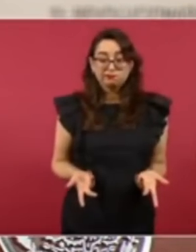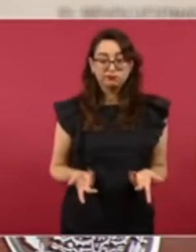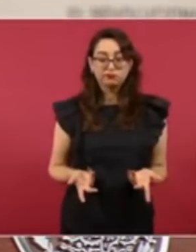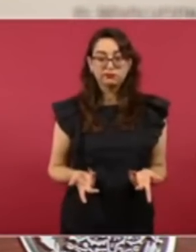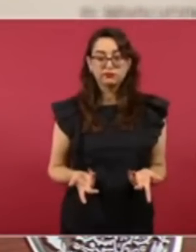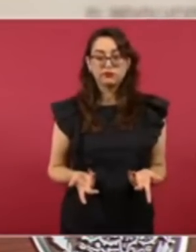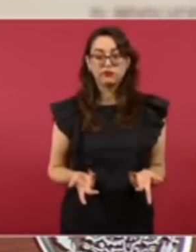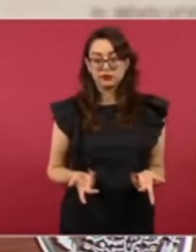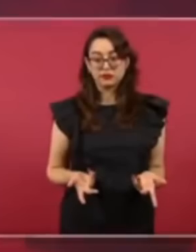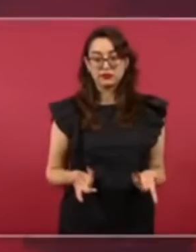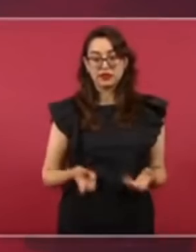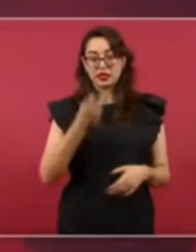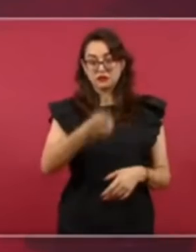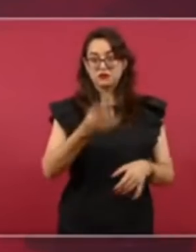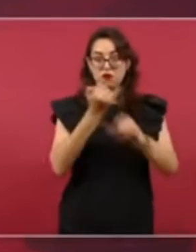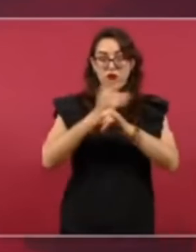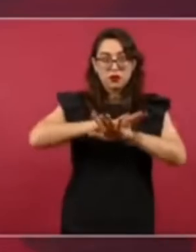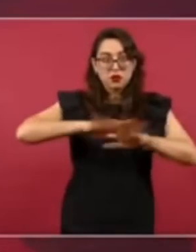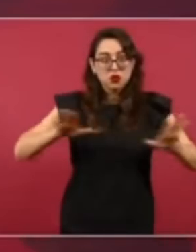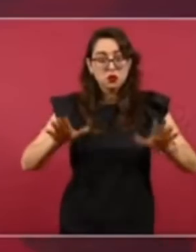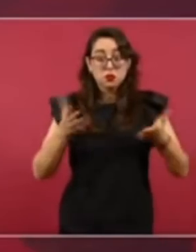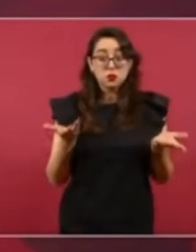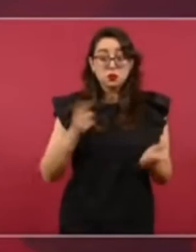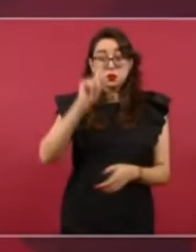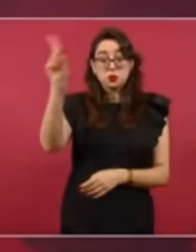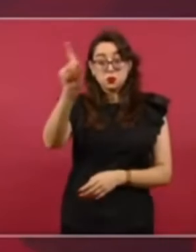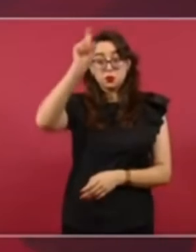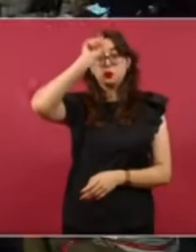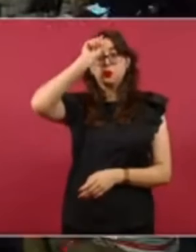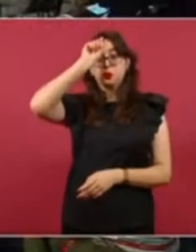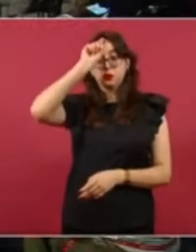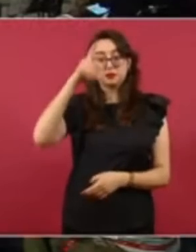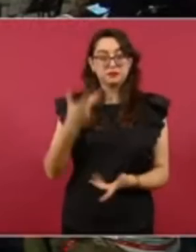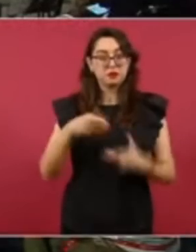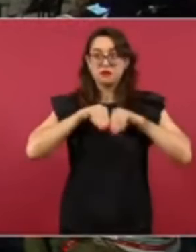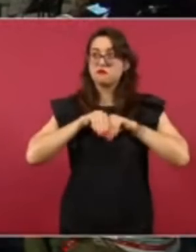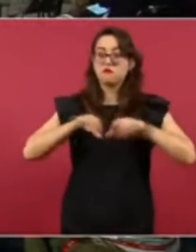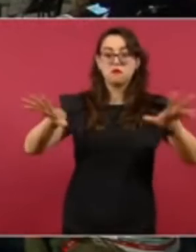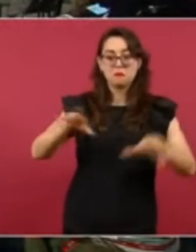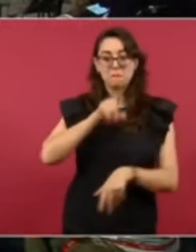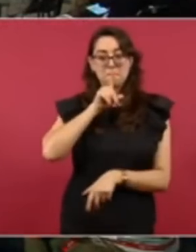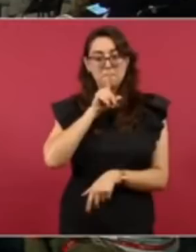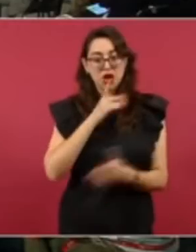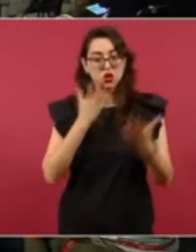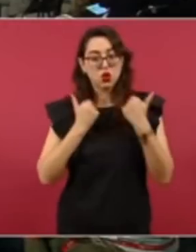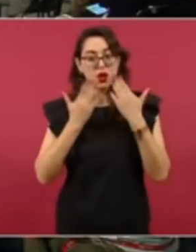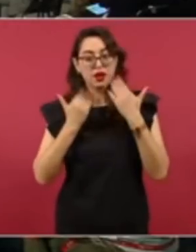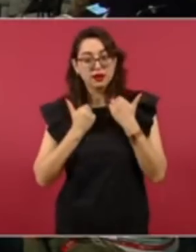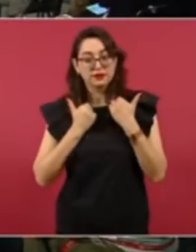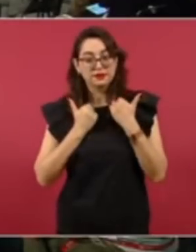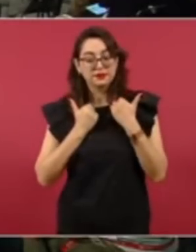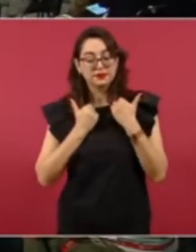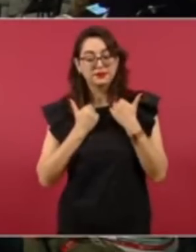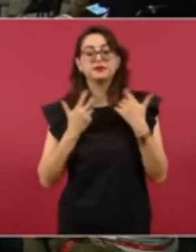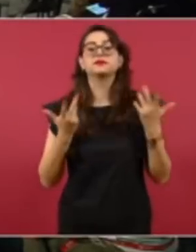su verdadera cara, la de un dictador, donde expropia todo de la iniciativa